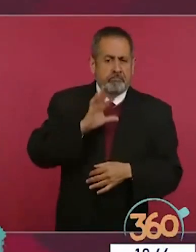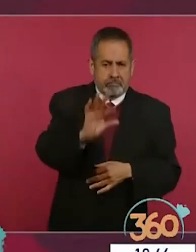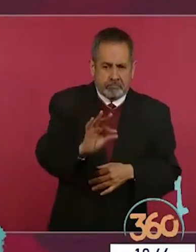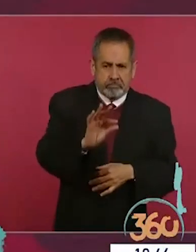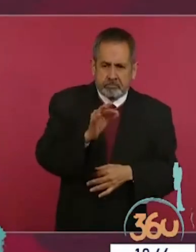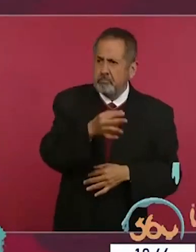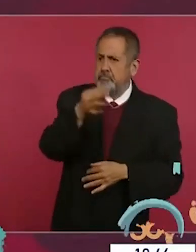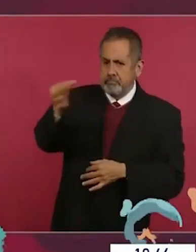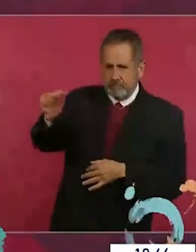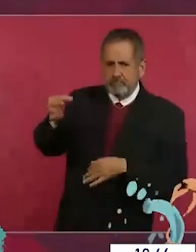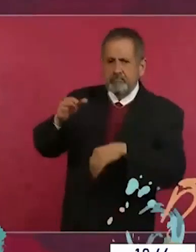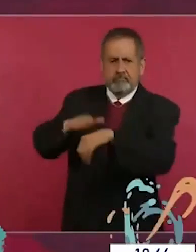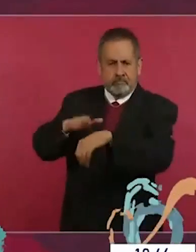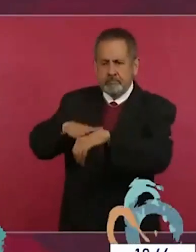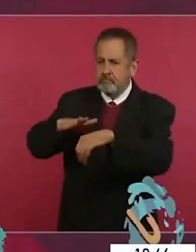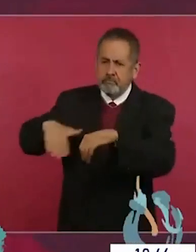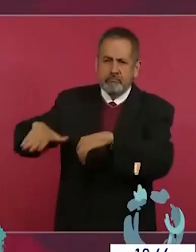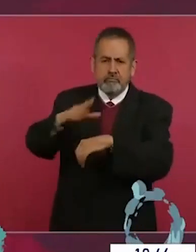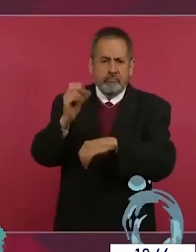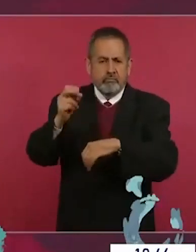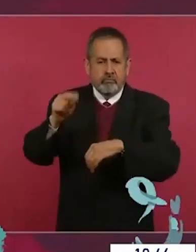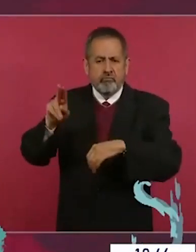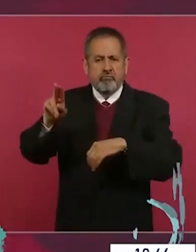ONU de que